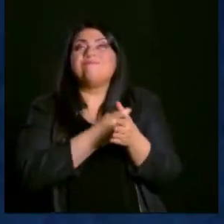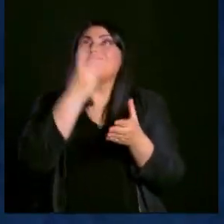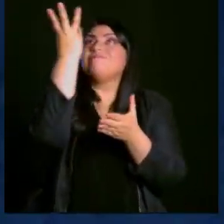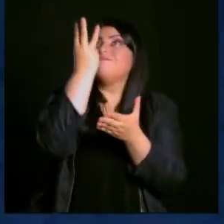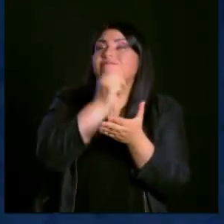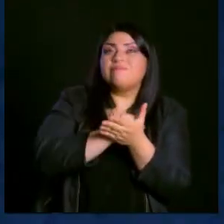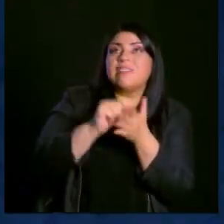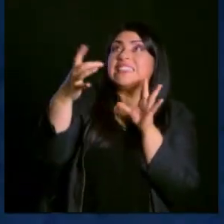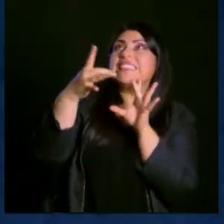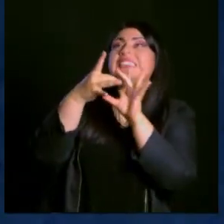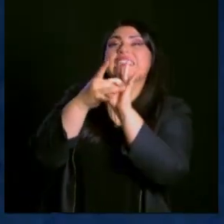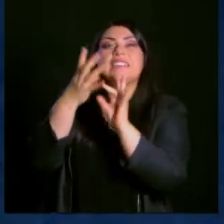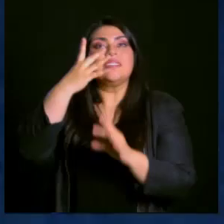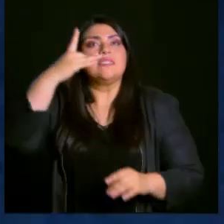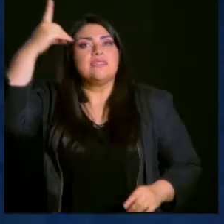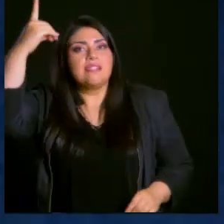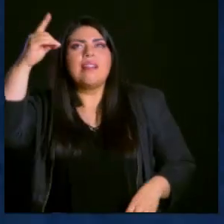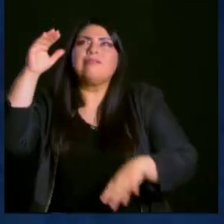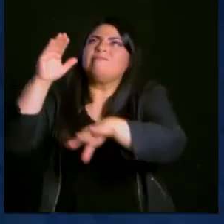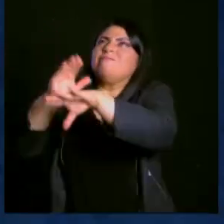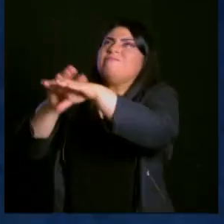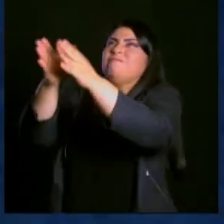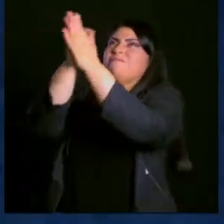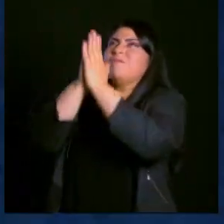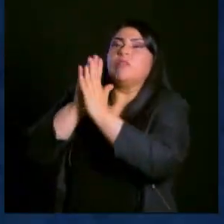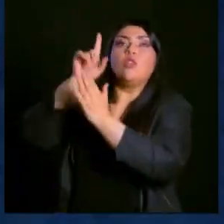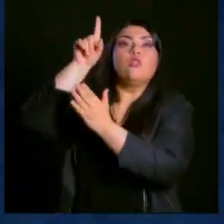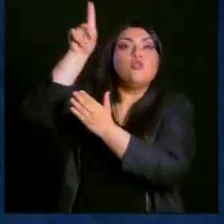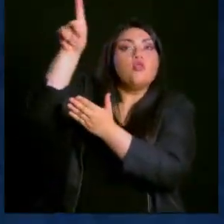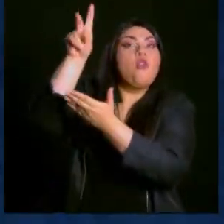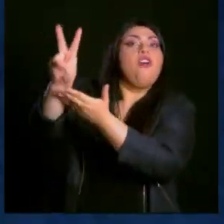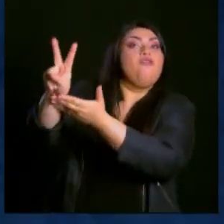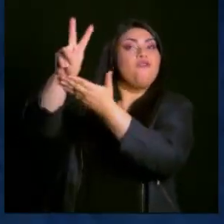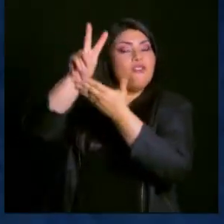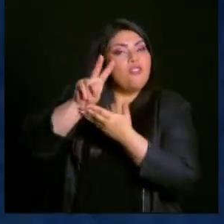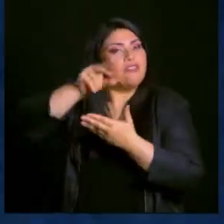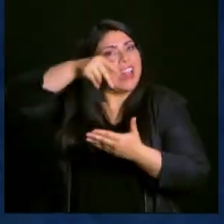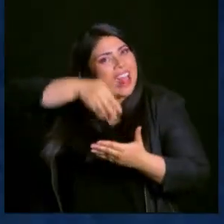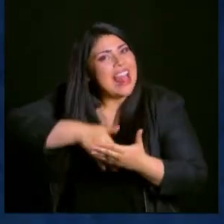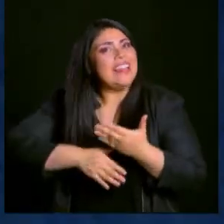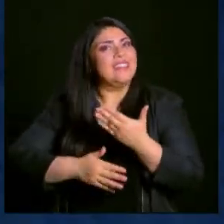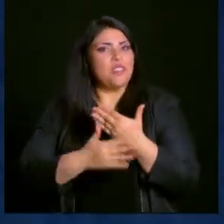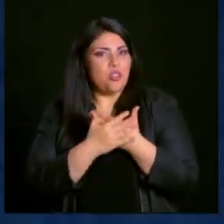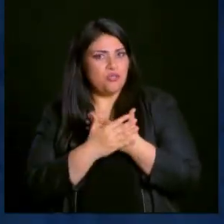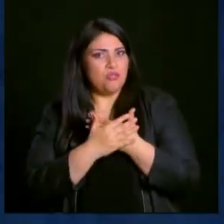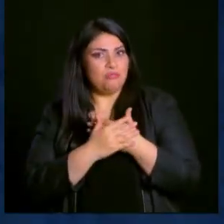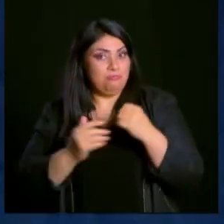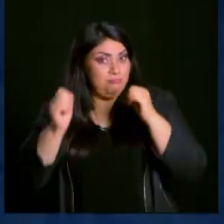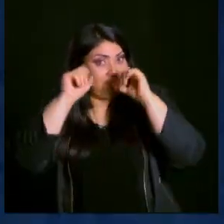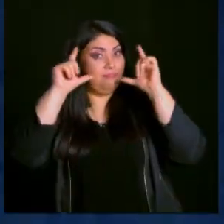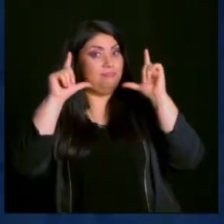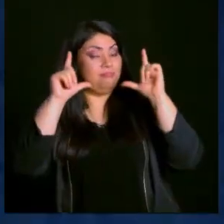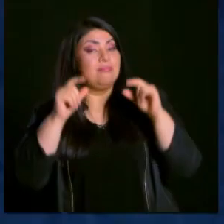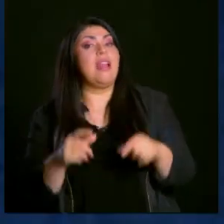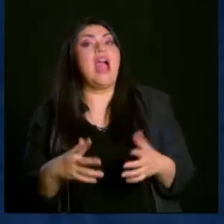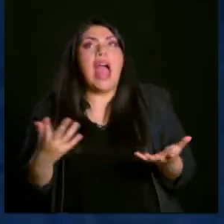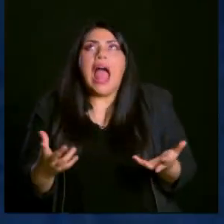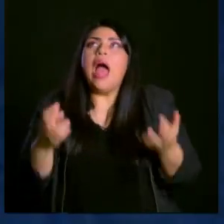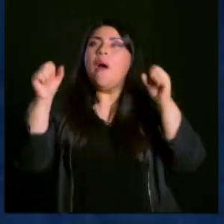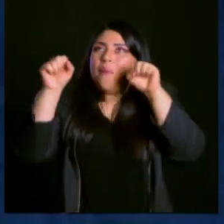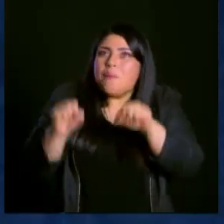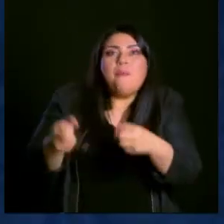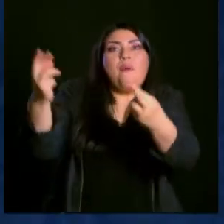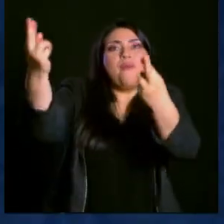conecta directamente con Dios para clamar por su voluntad en nosotros es impresionante alcanzar una paz que no